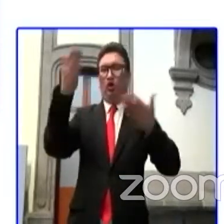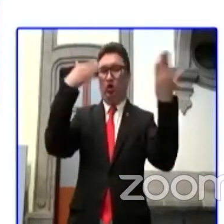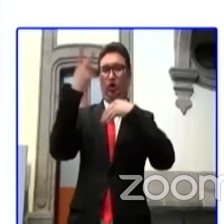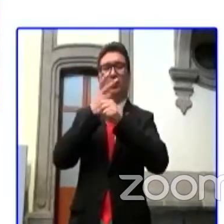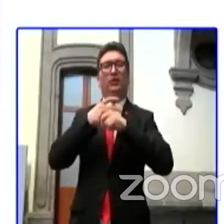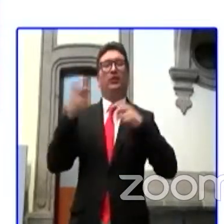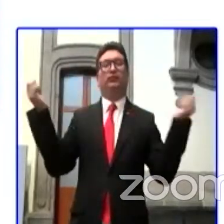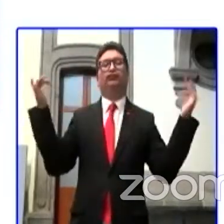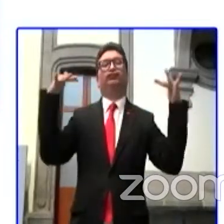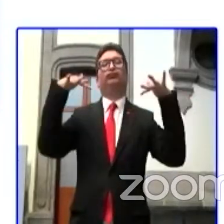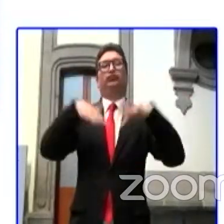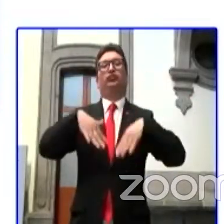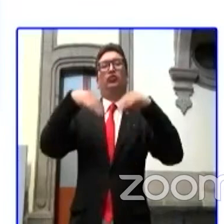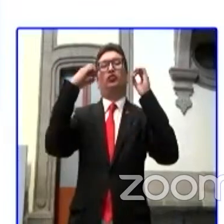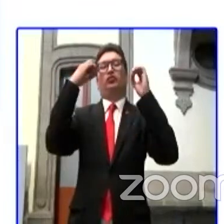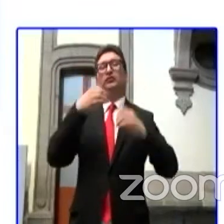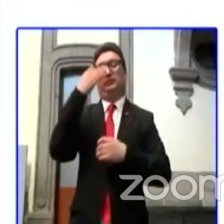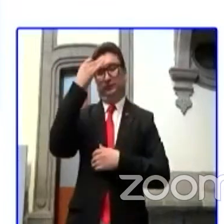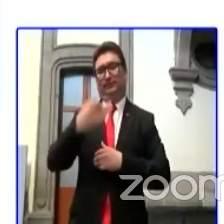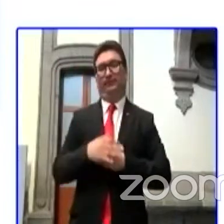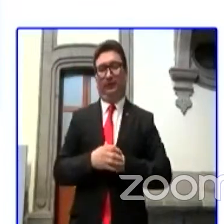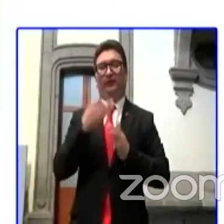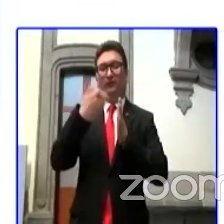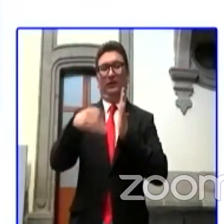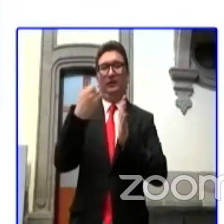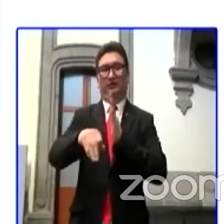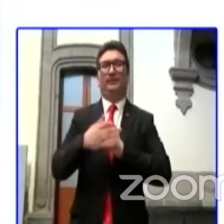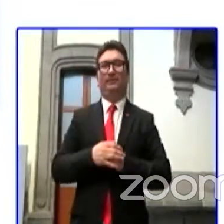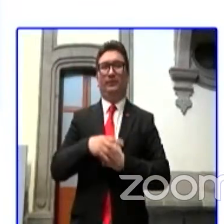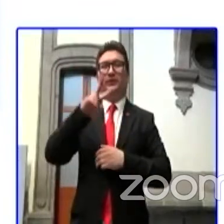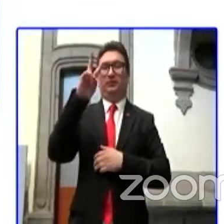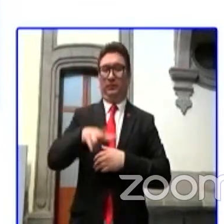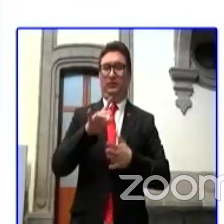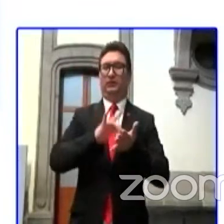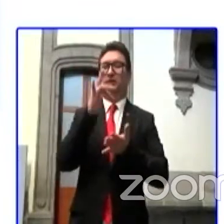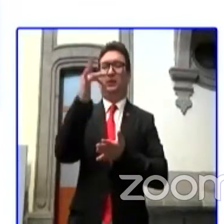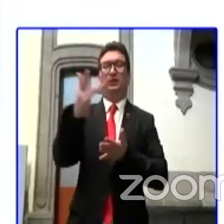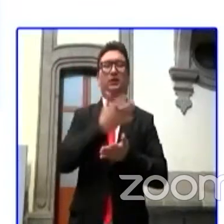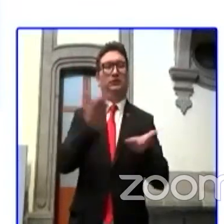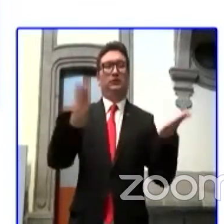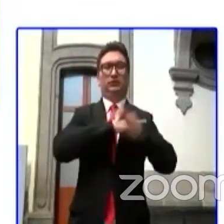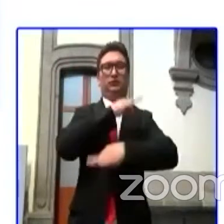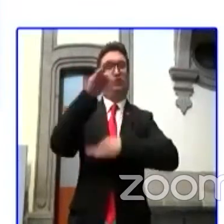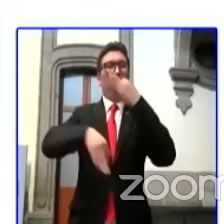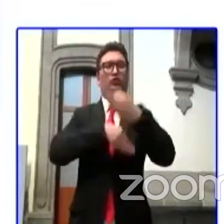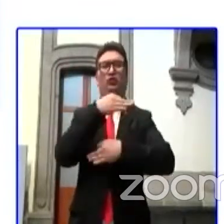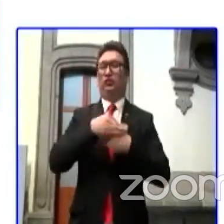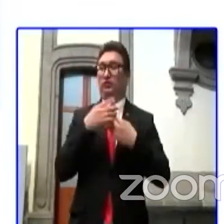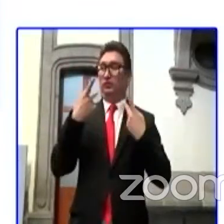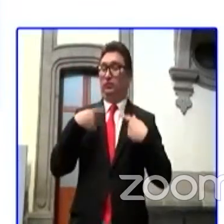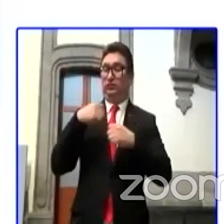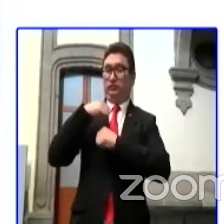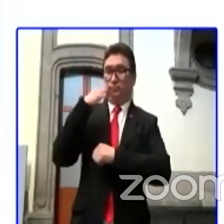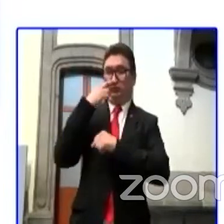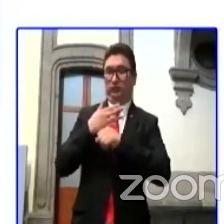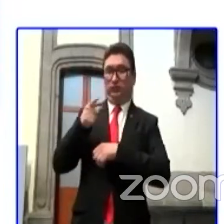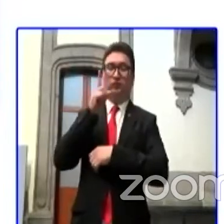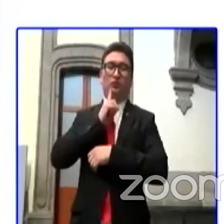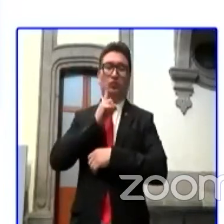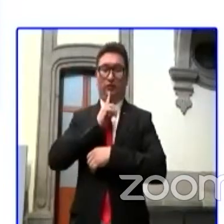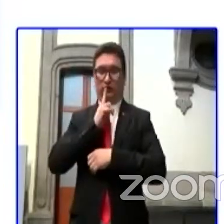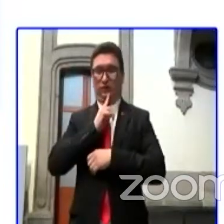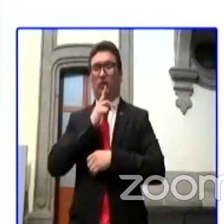que ya nos hacía muchísima falta. Y pues de verdad darles un agradecimiento a todos los titulares y las titulares de los